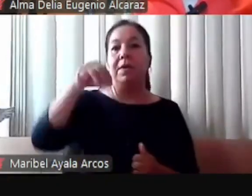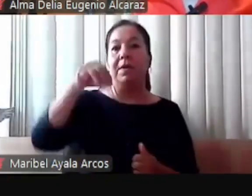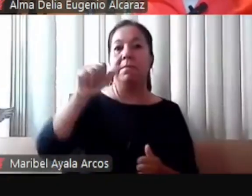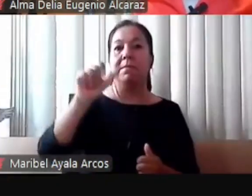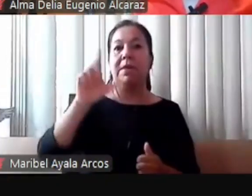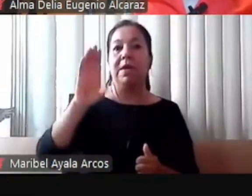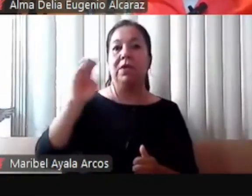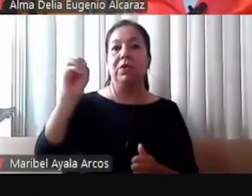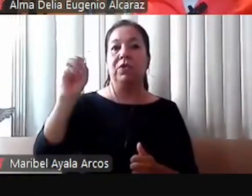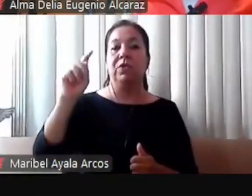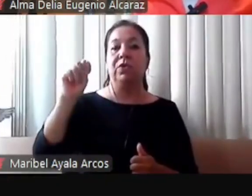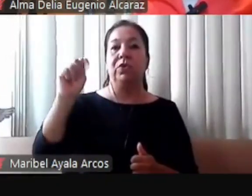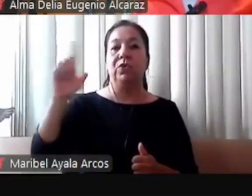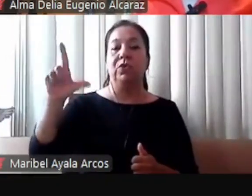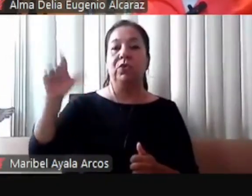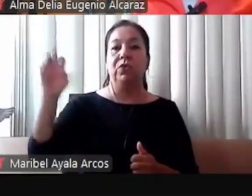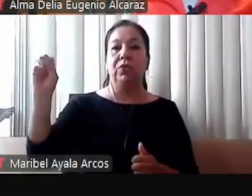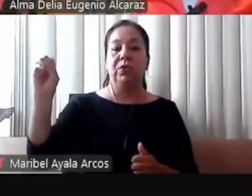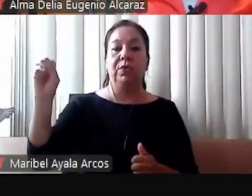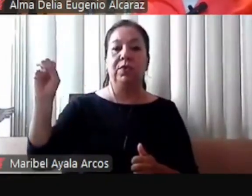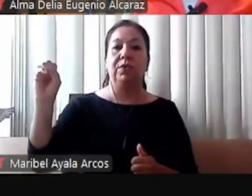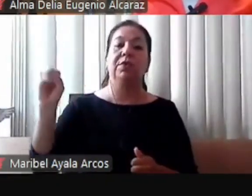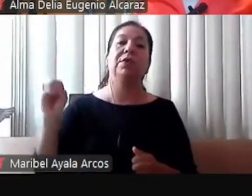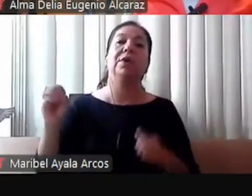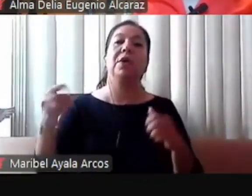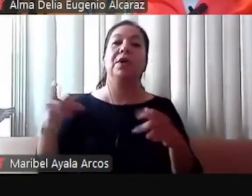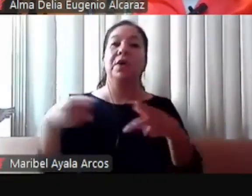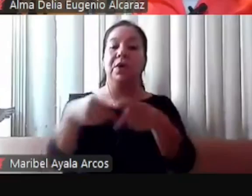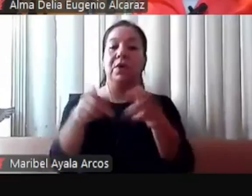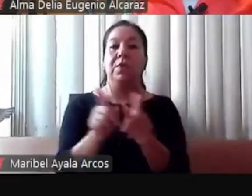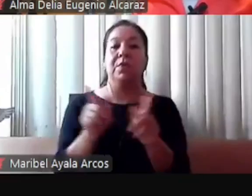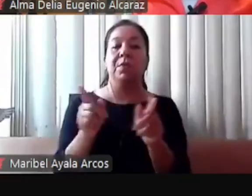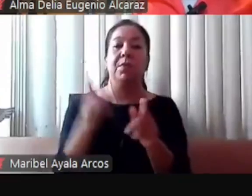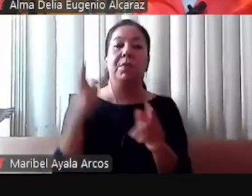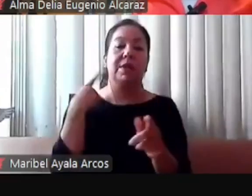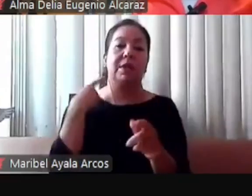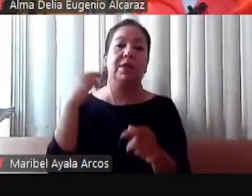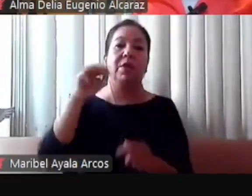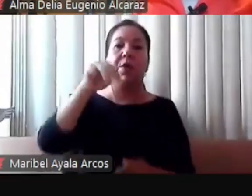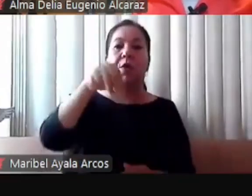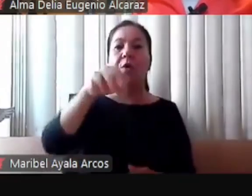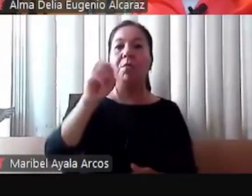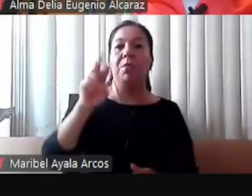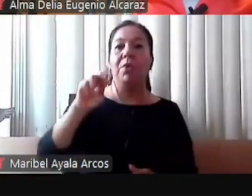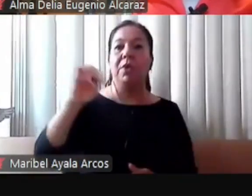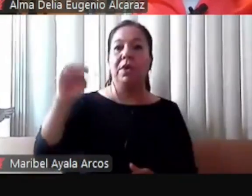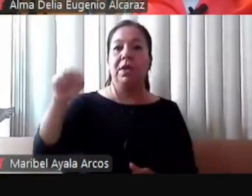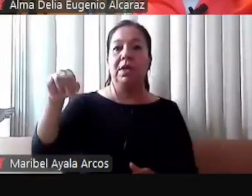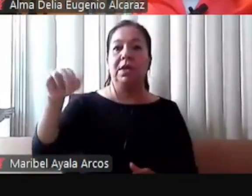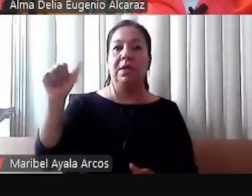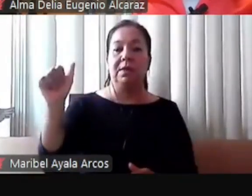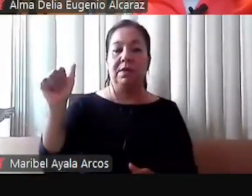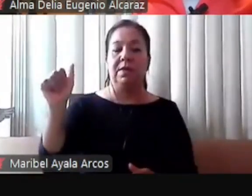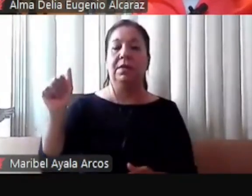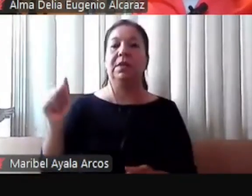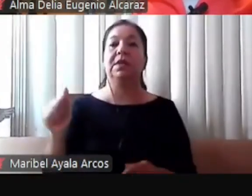Sánchez Alarcón, la autoridad responsable es el Partido Morena. Son los asuntos a tratar, magistradas, magistrado.